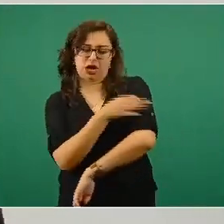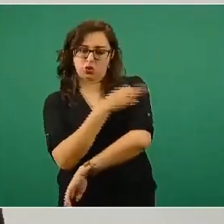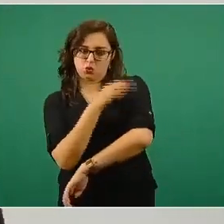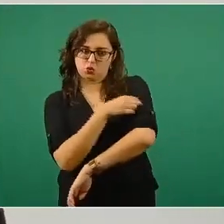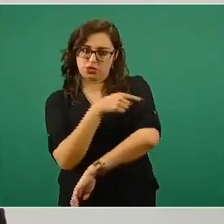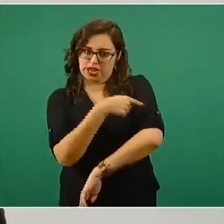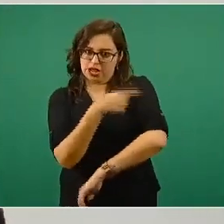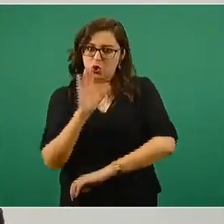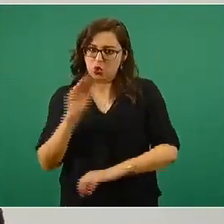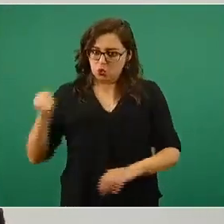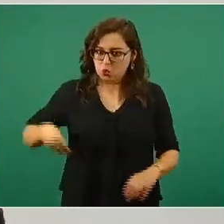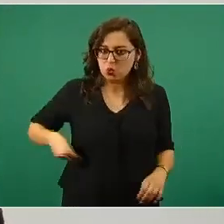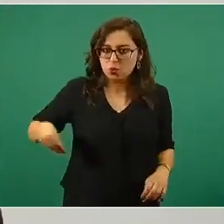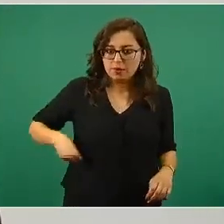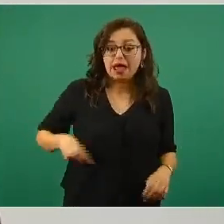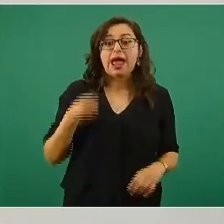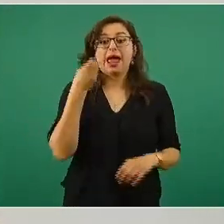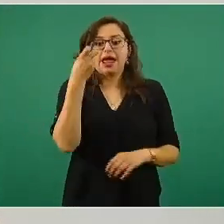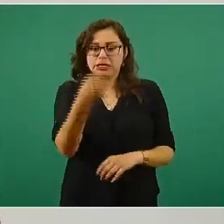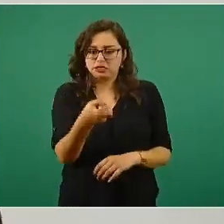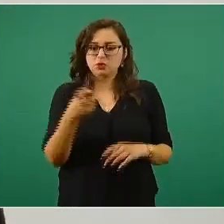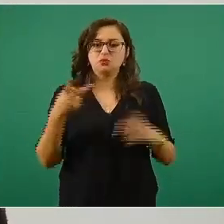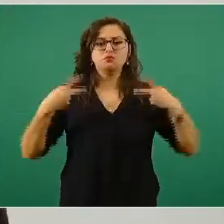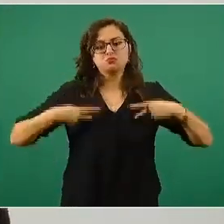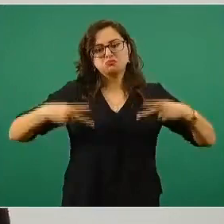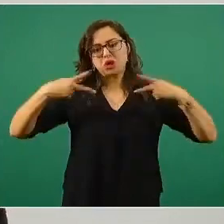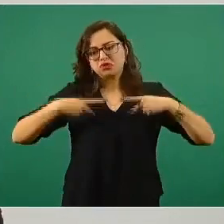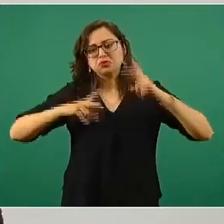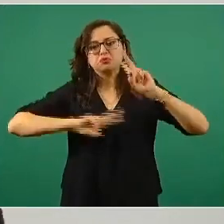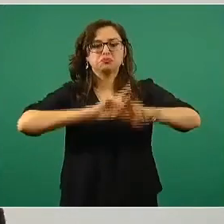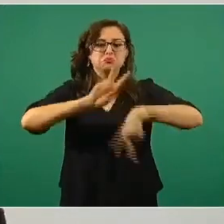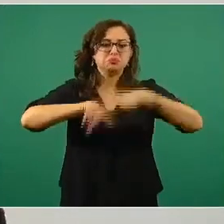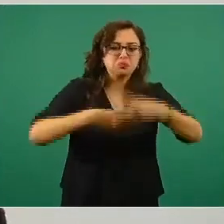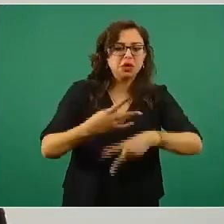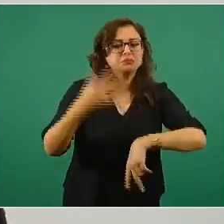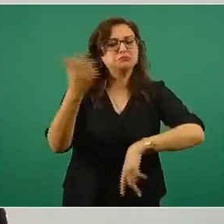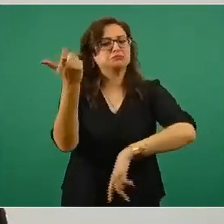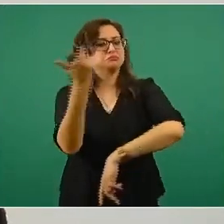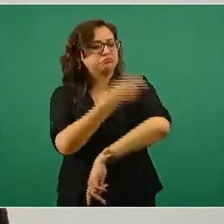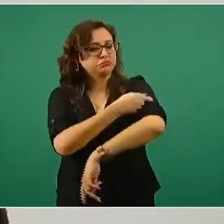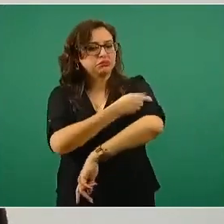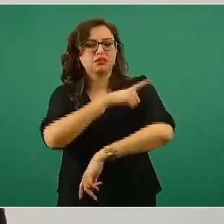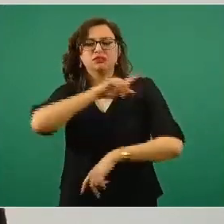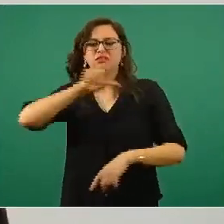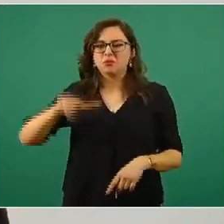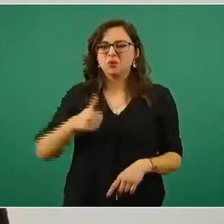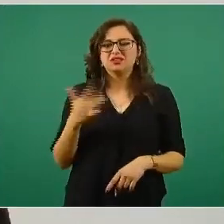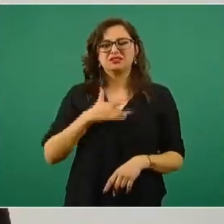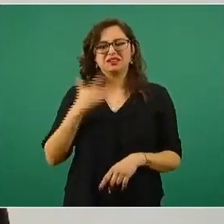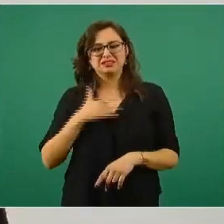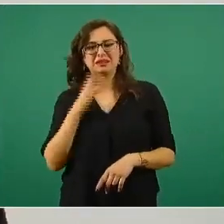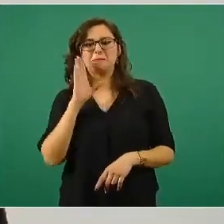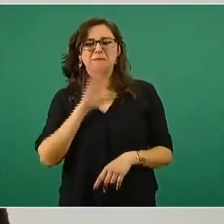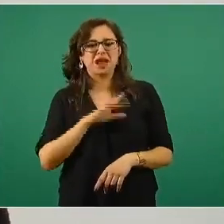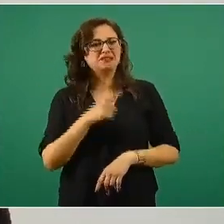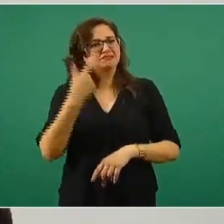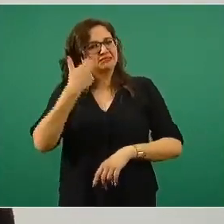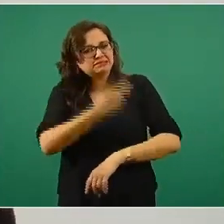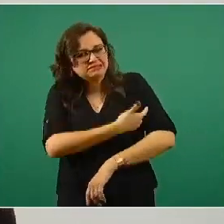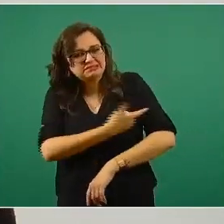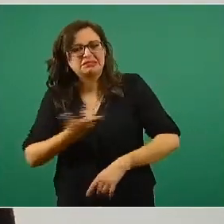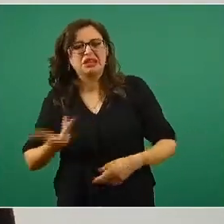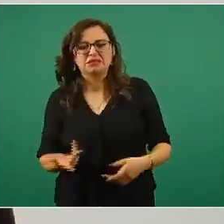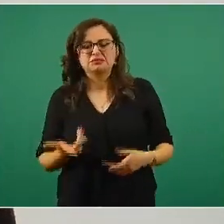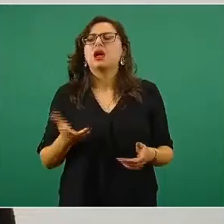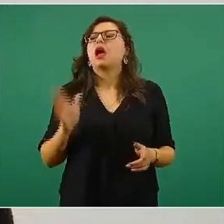su momento atiende a la persona. Cuando una persona va y demanda atención médica refiriendo ciertas manifestaciones